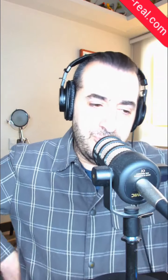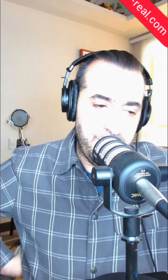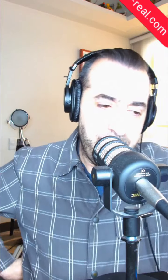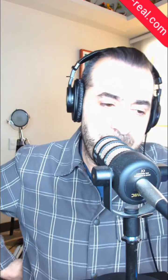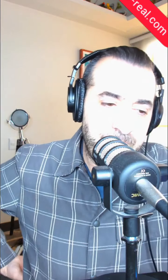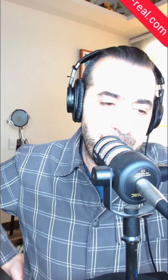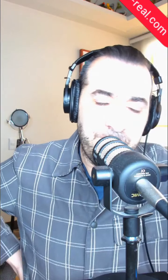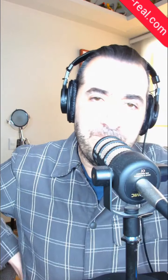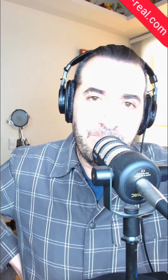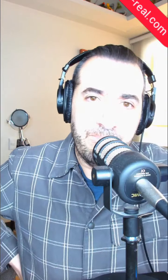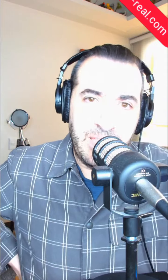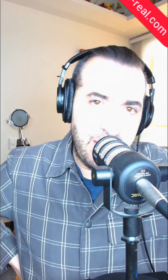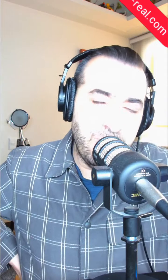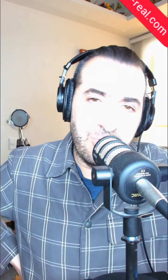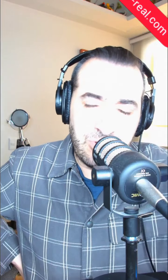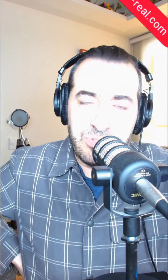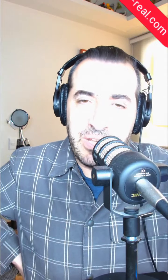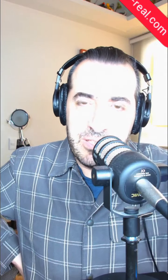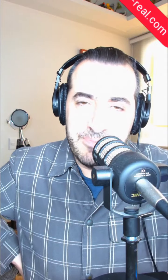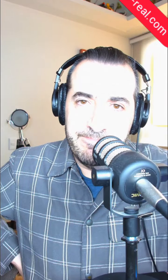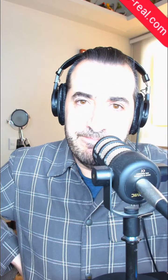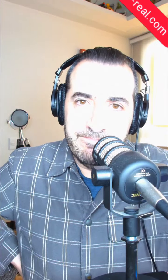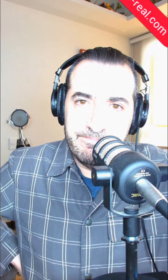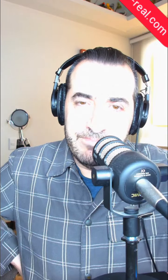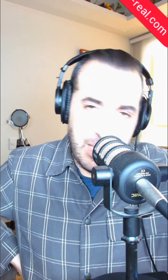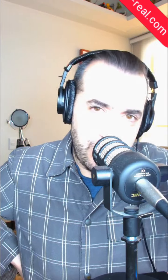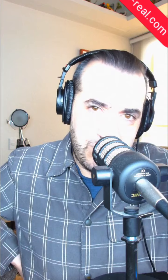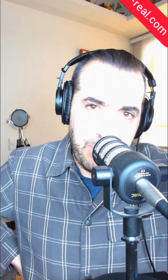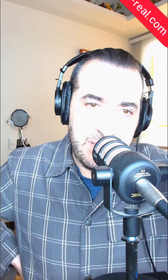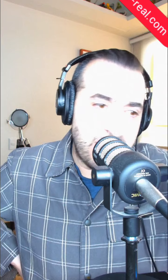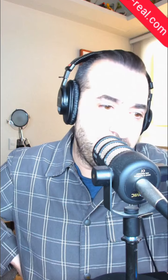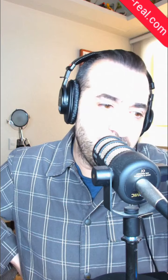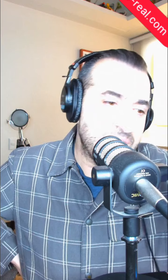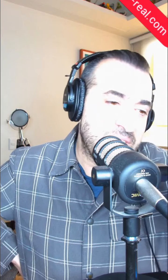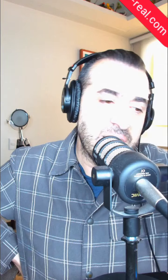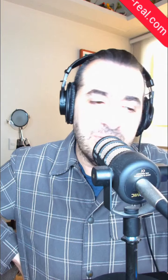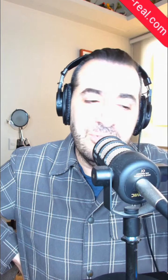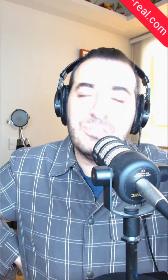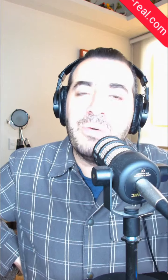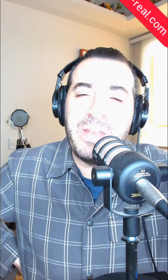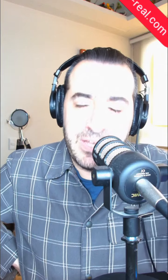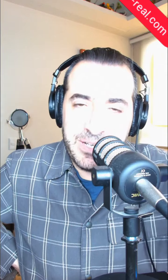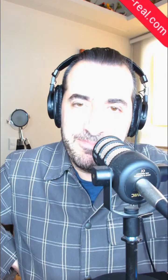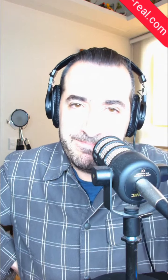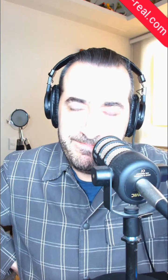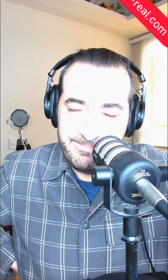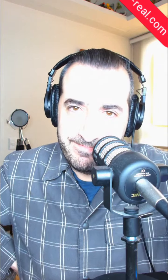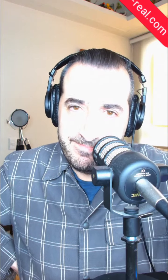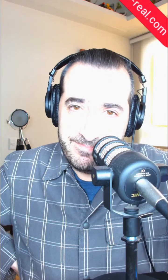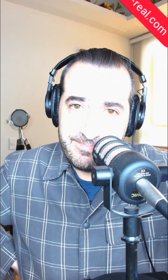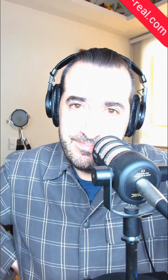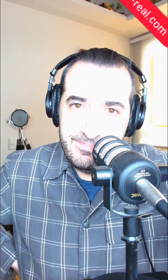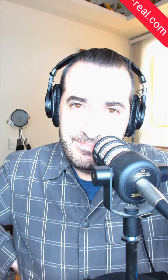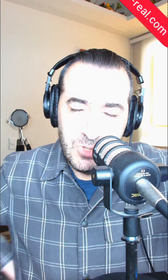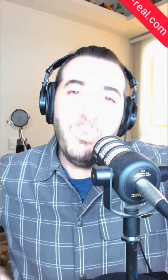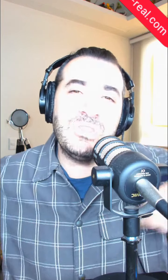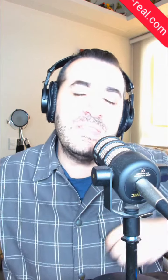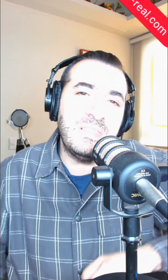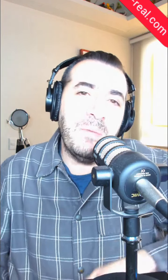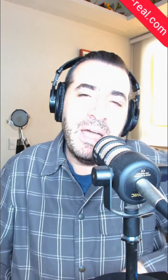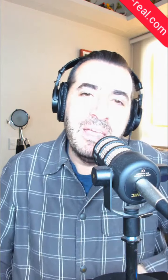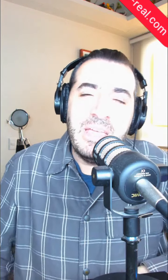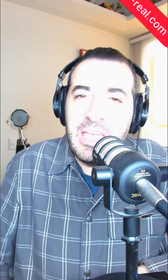tontos. Dejémonos de tonterías. Dejemos de estar pensando en cosas que no se van a dar. ¿Cómo